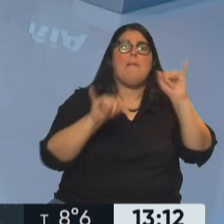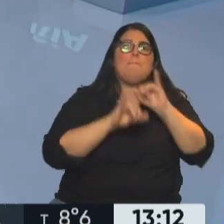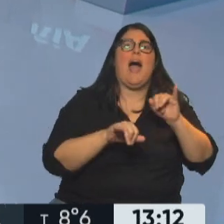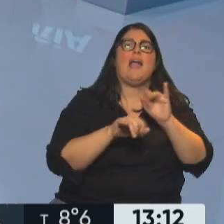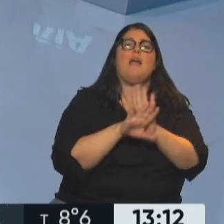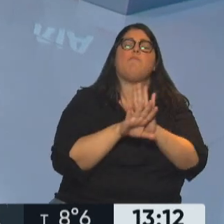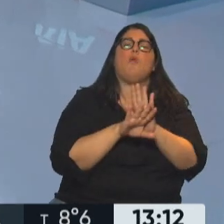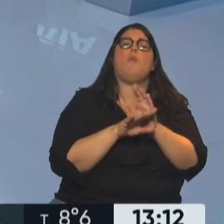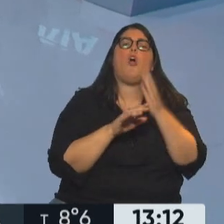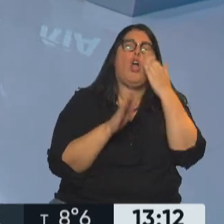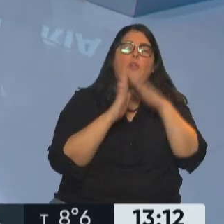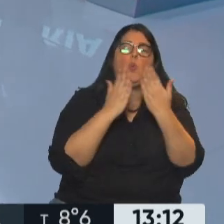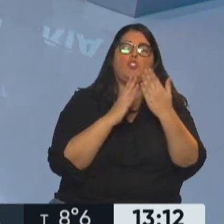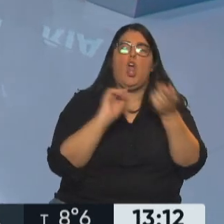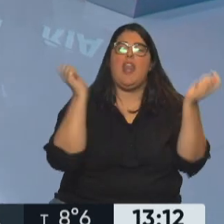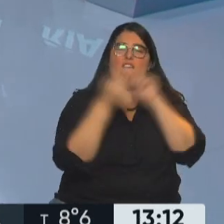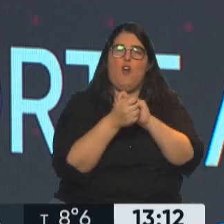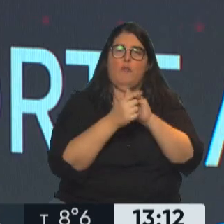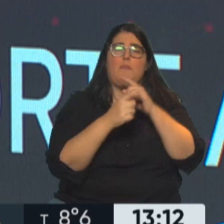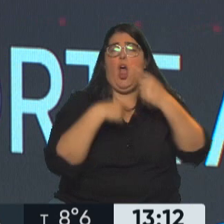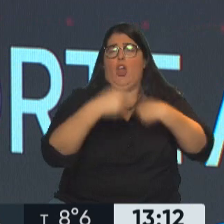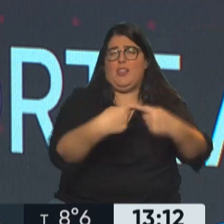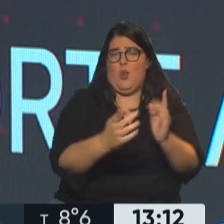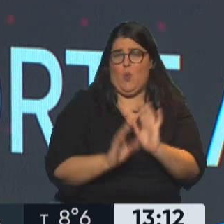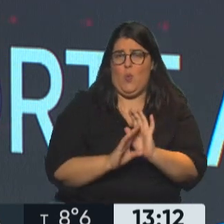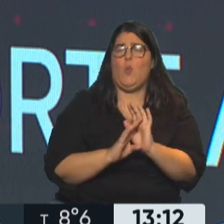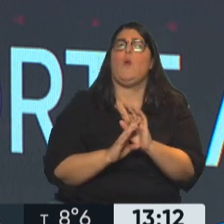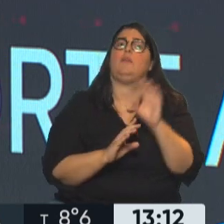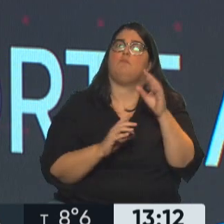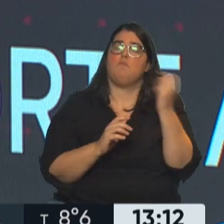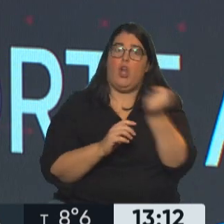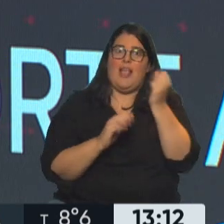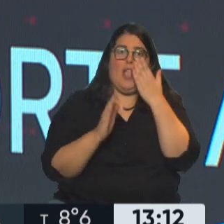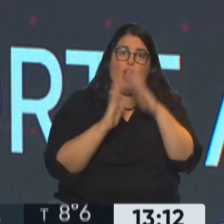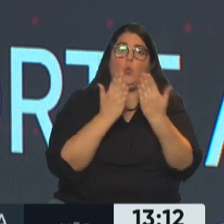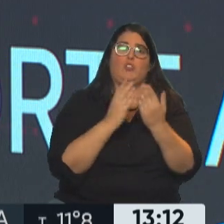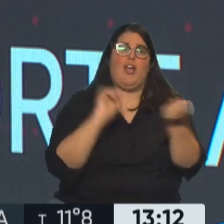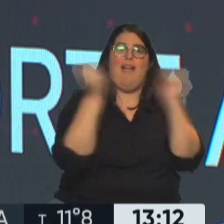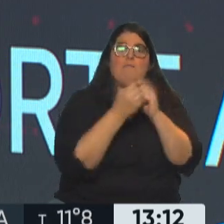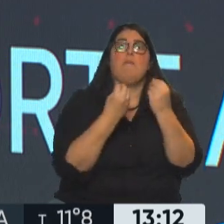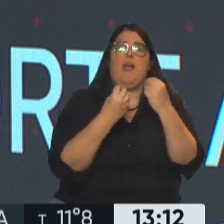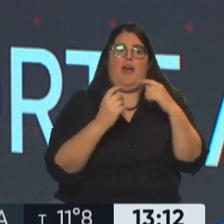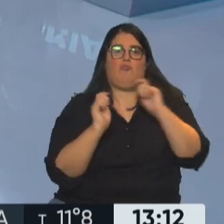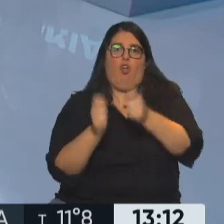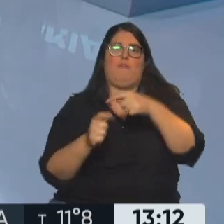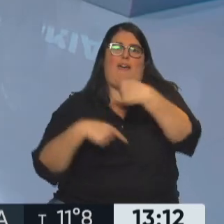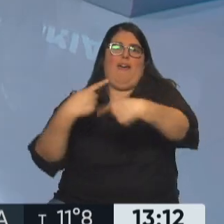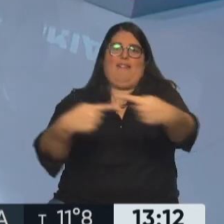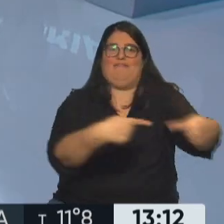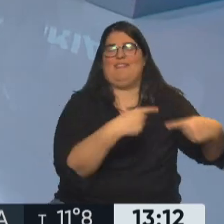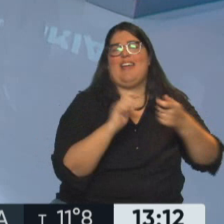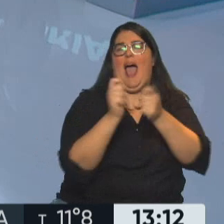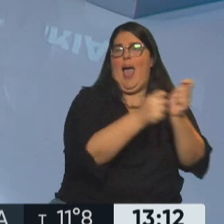nueva reforma de la Constitución, que es lo más importante para avanzar en muchos de estos cambios. Bueno, empiezan a aparecer mayor inversión